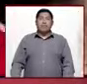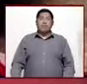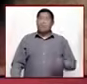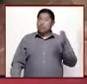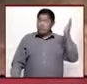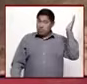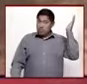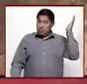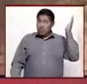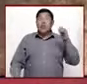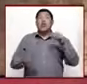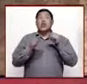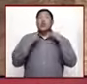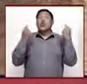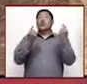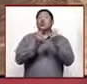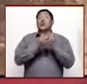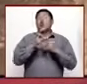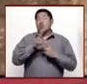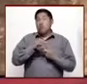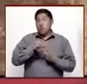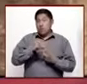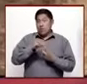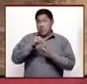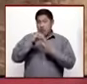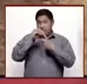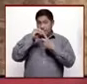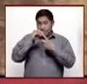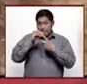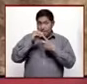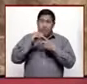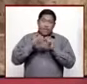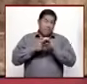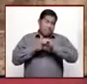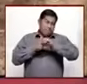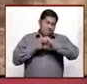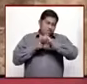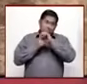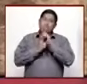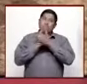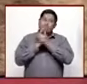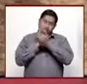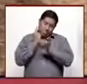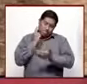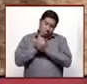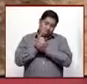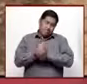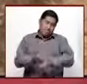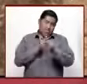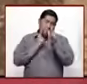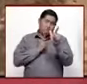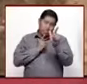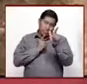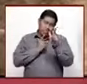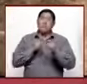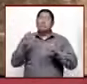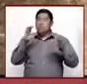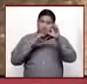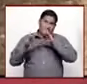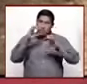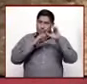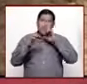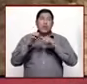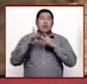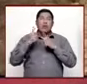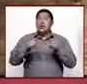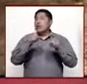Este grupo especial va a desarrollar la captura de esta banda criminal que opera en el trópico de Cochabamba,